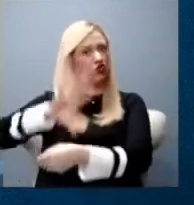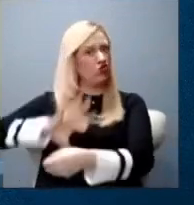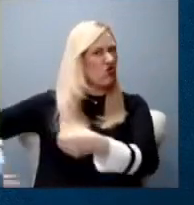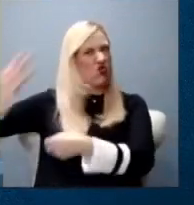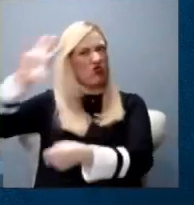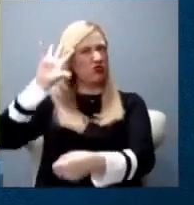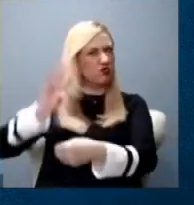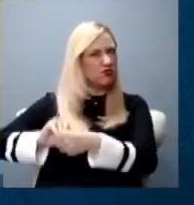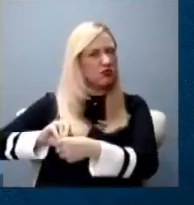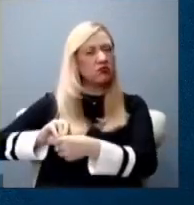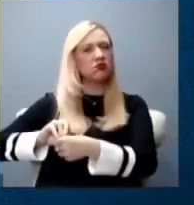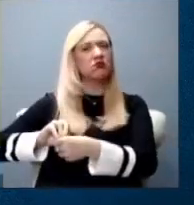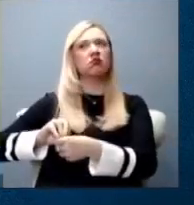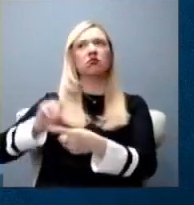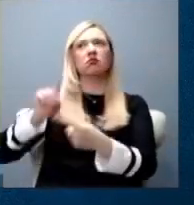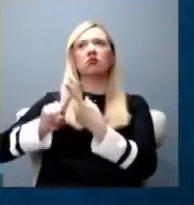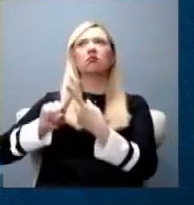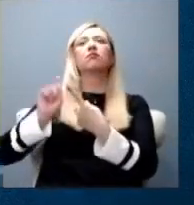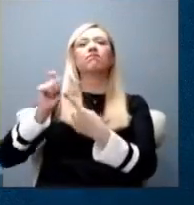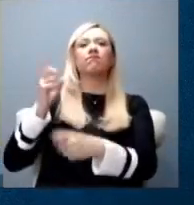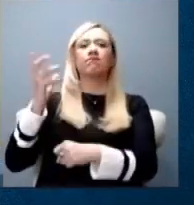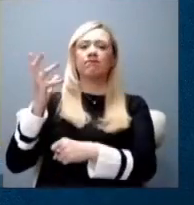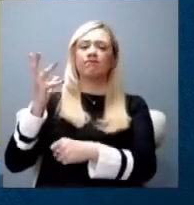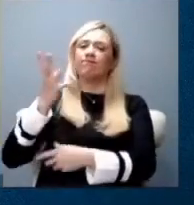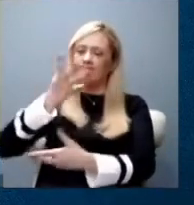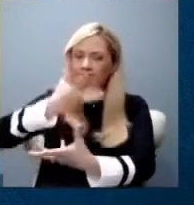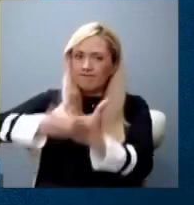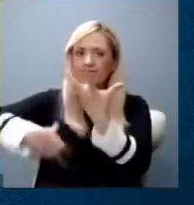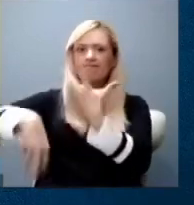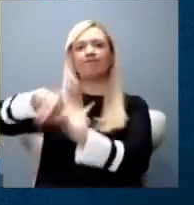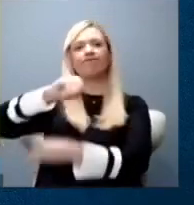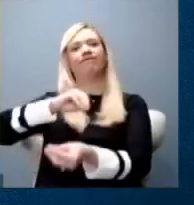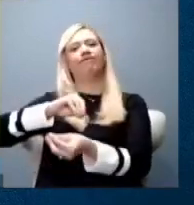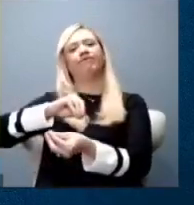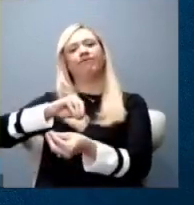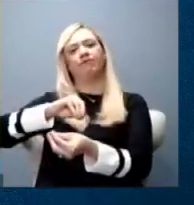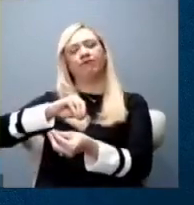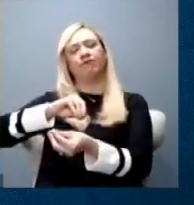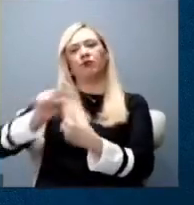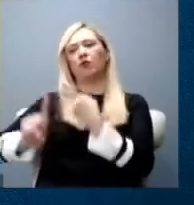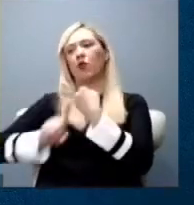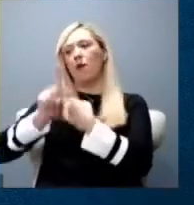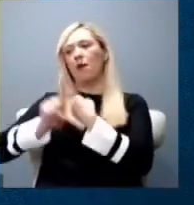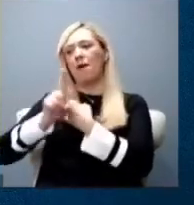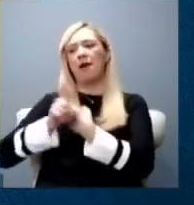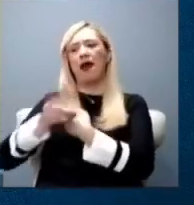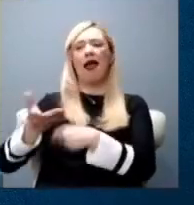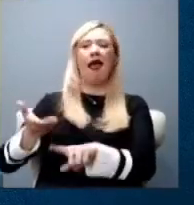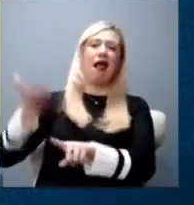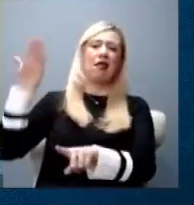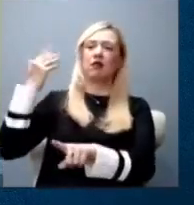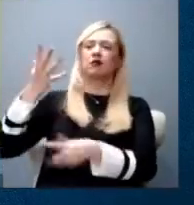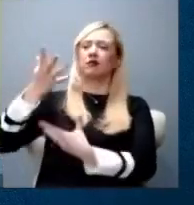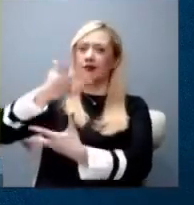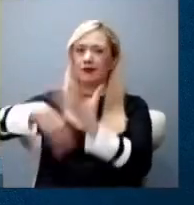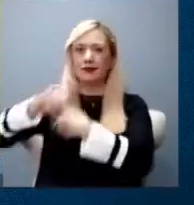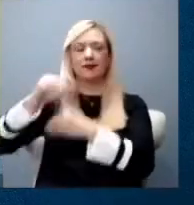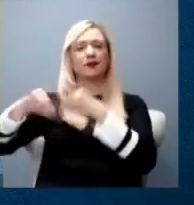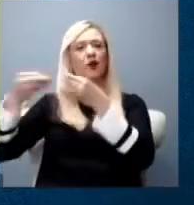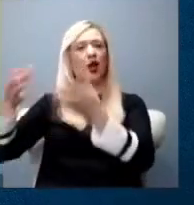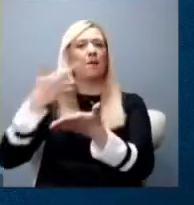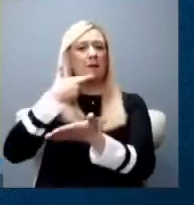que incluye primero la restitución, es decir, la restitución a la situación anterior a la violación de un derecho. En segundo